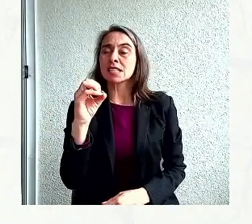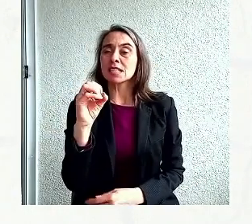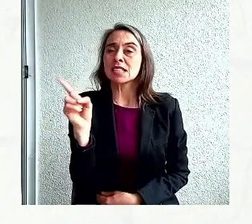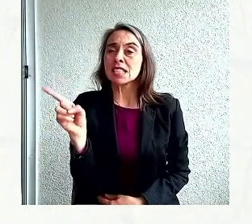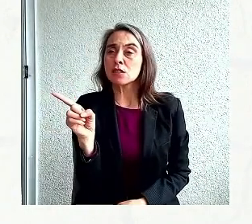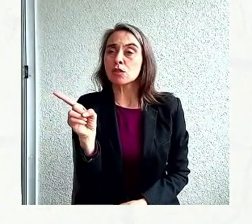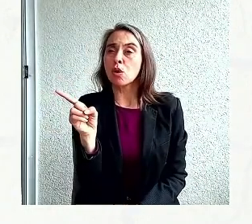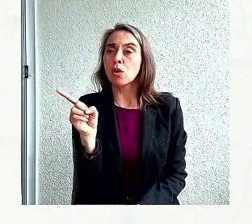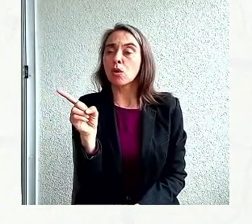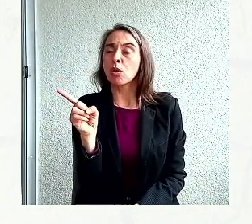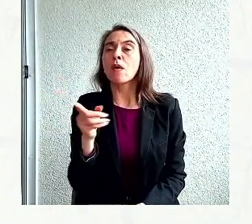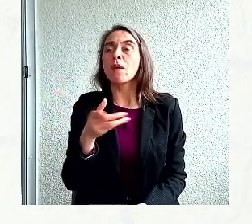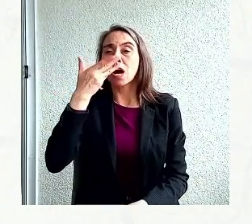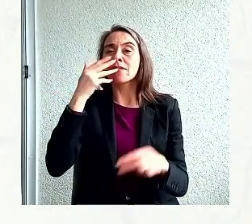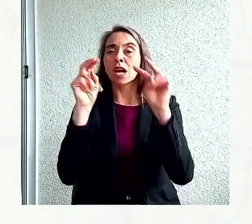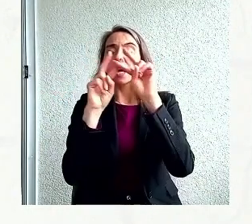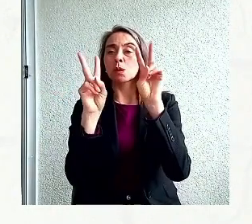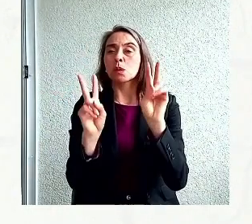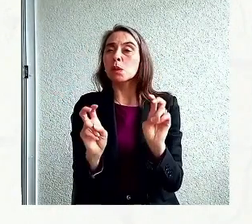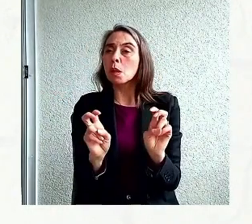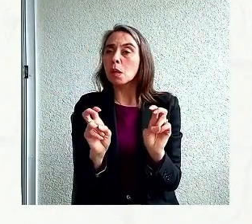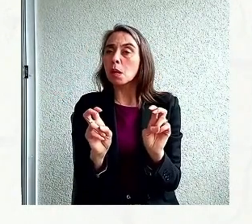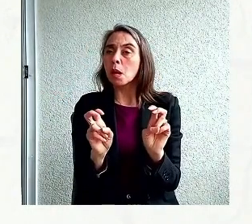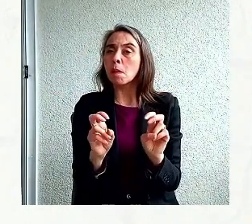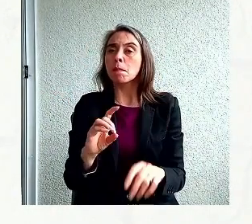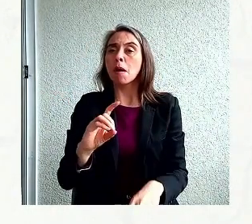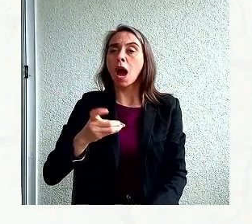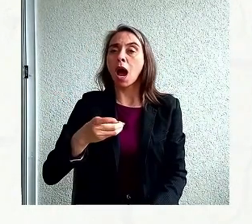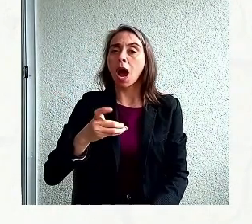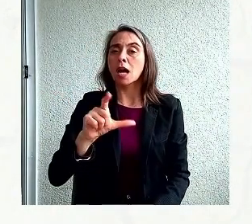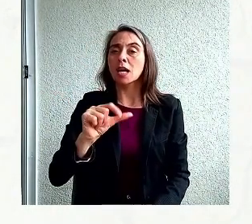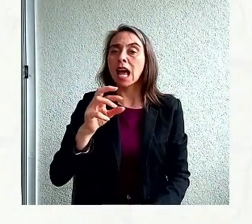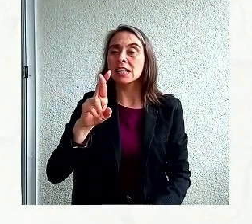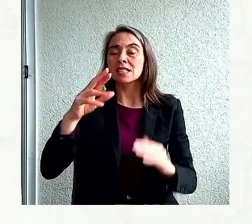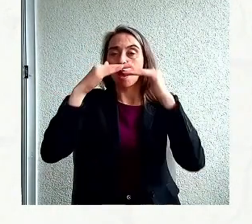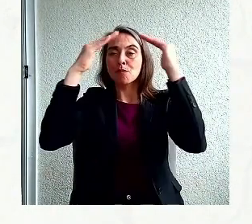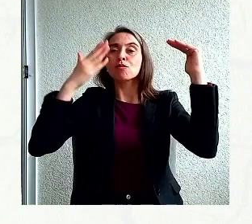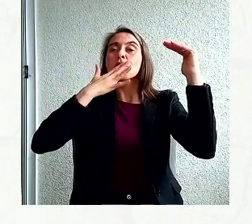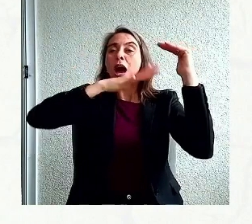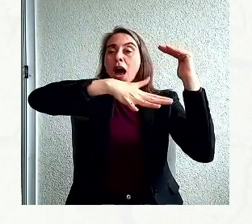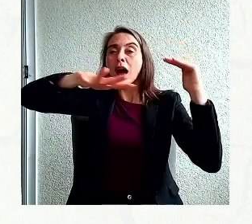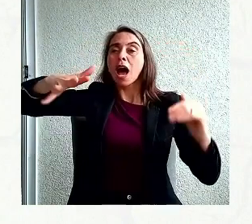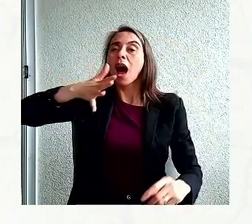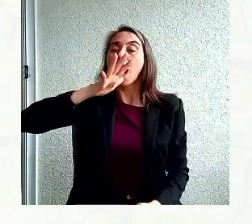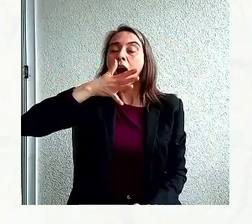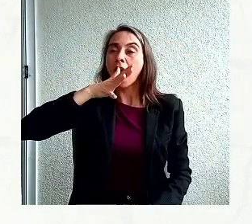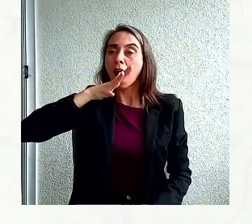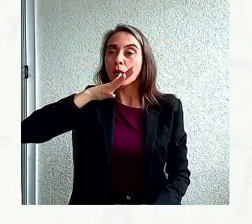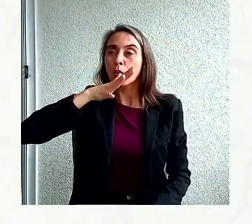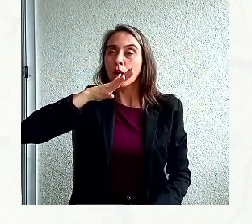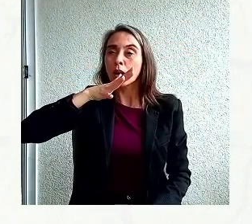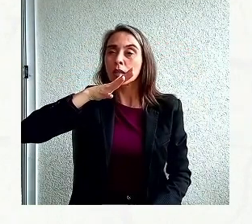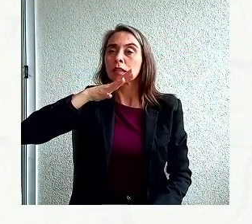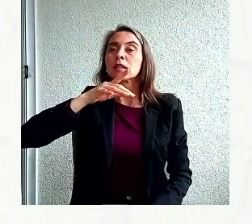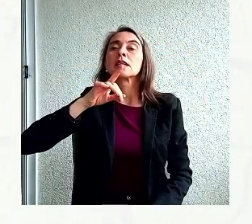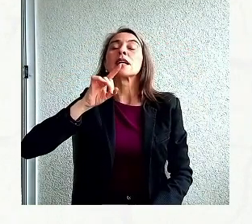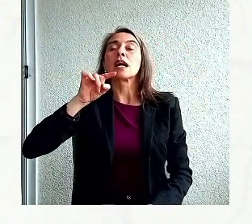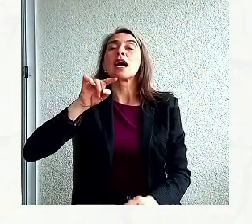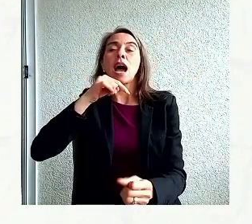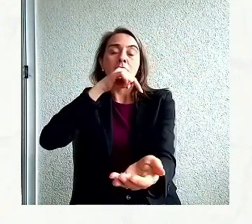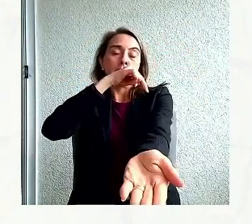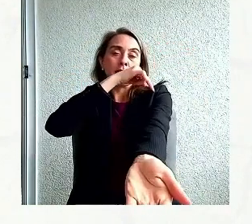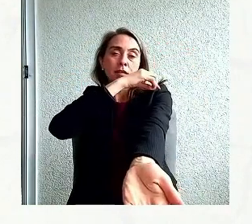y recursos hídricos a nivel de la cordillera de los Andes, pero quería nomás decir que básicamente es un